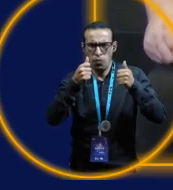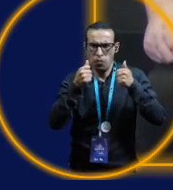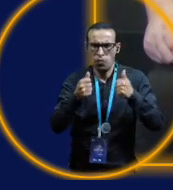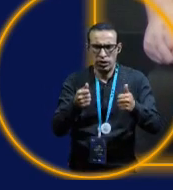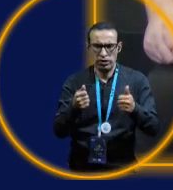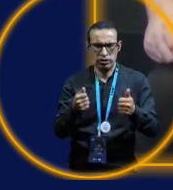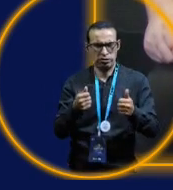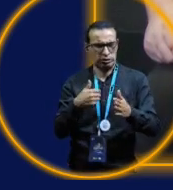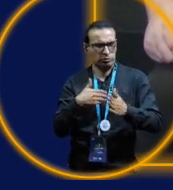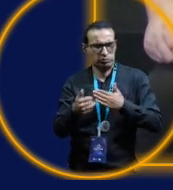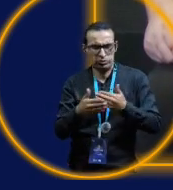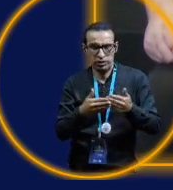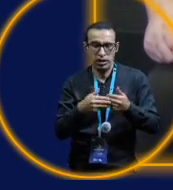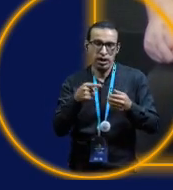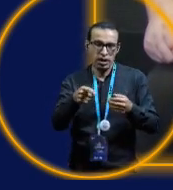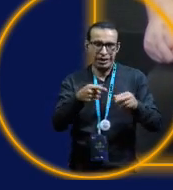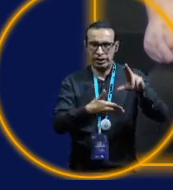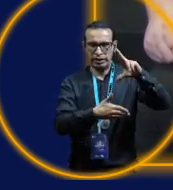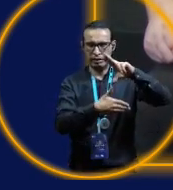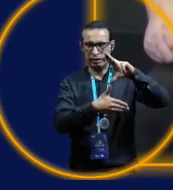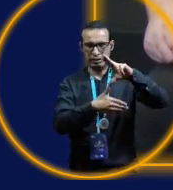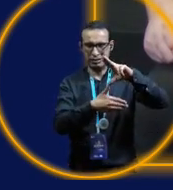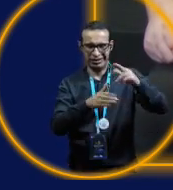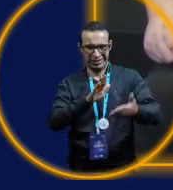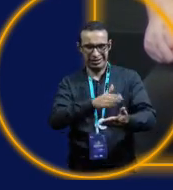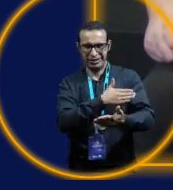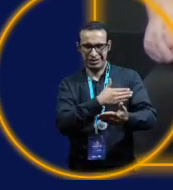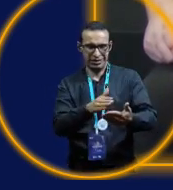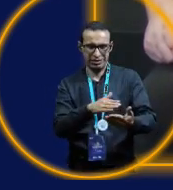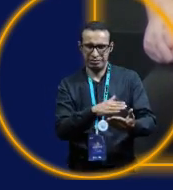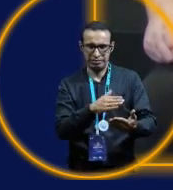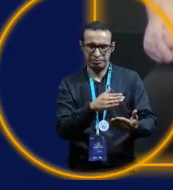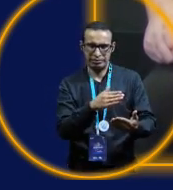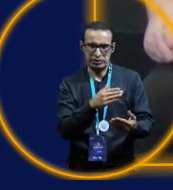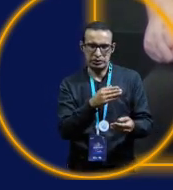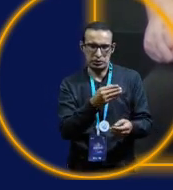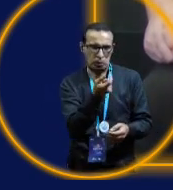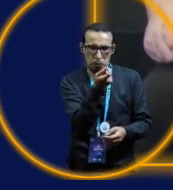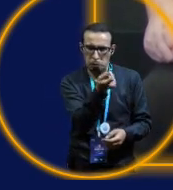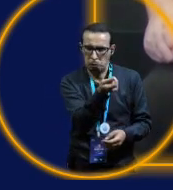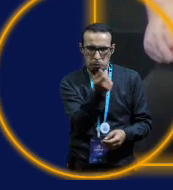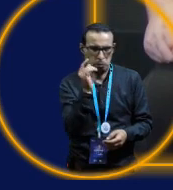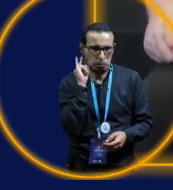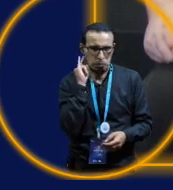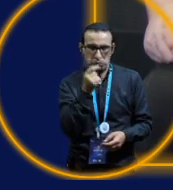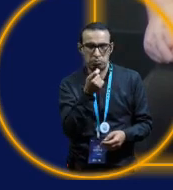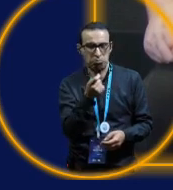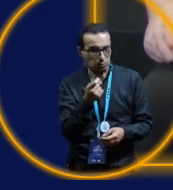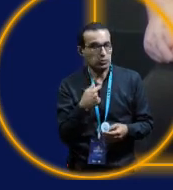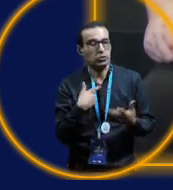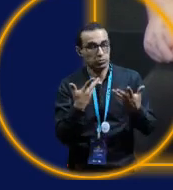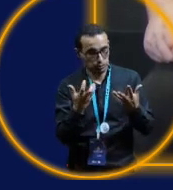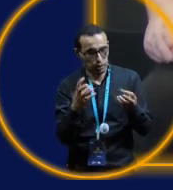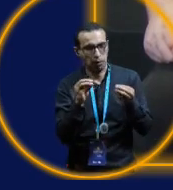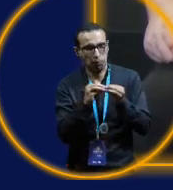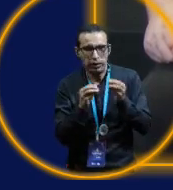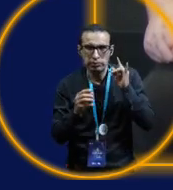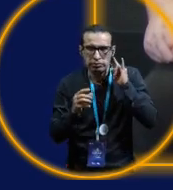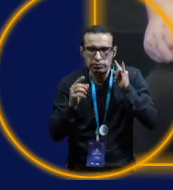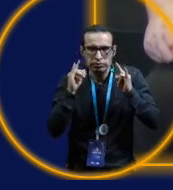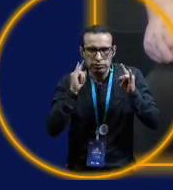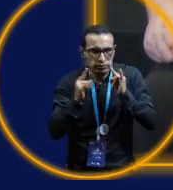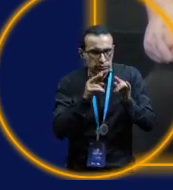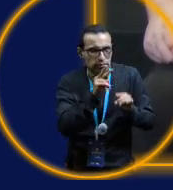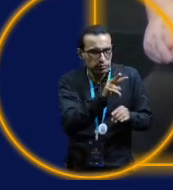no no sé mucho acerca de la música latinoamérica y realmente me emociona poder tener la oportunidad de mirar eso pero es mirar esa